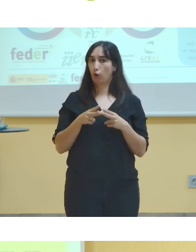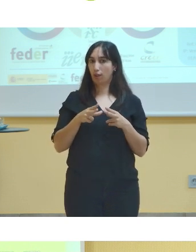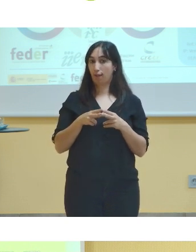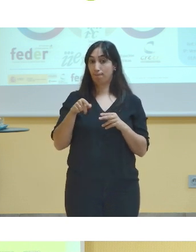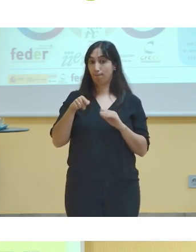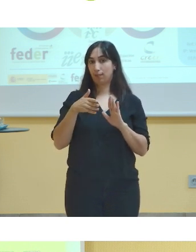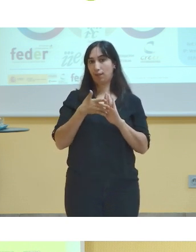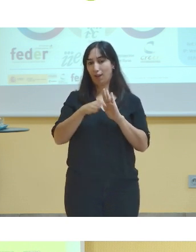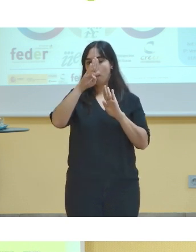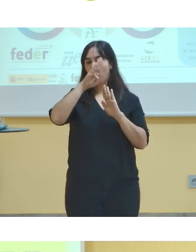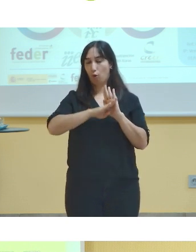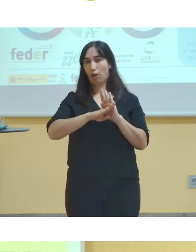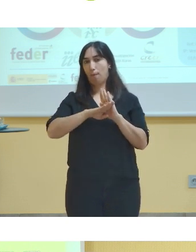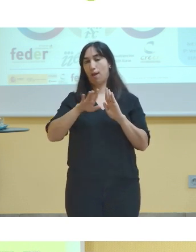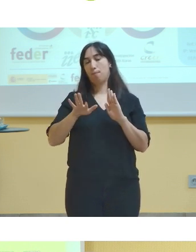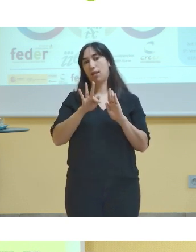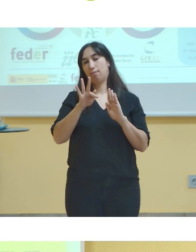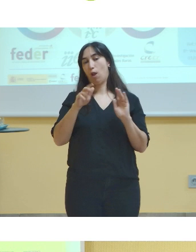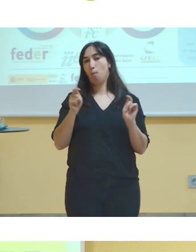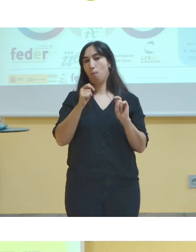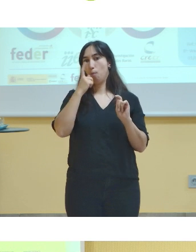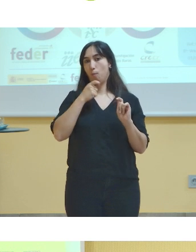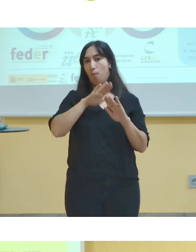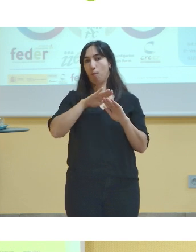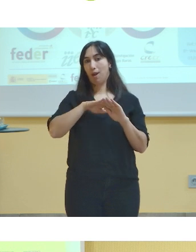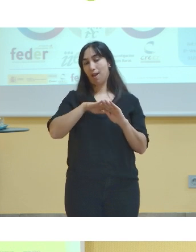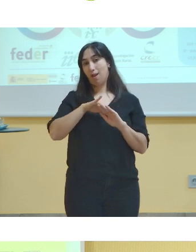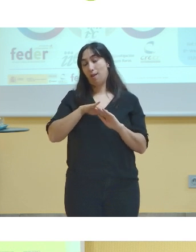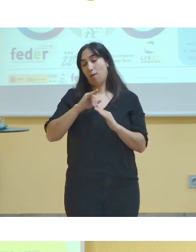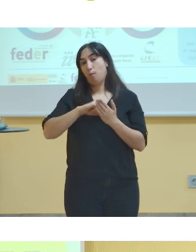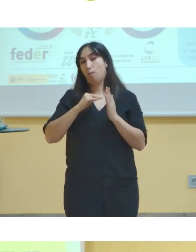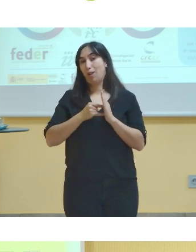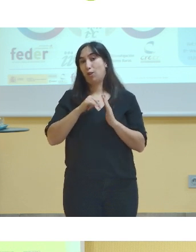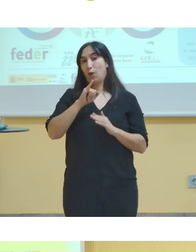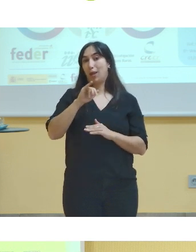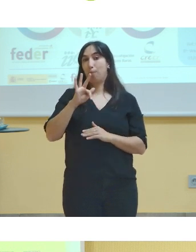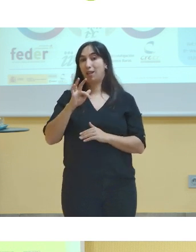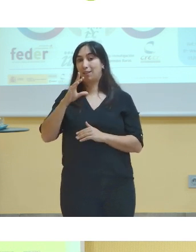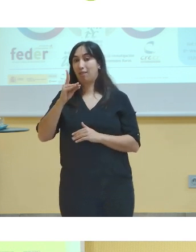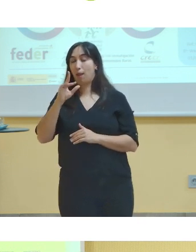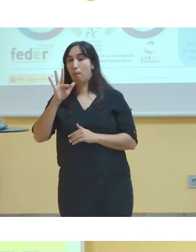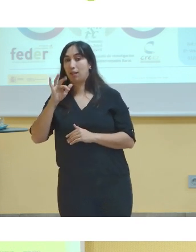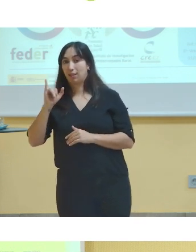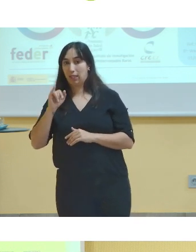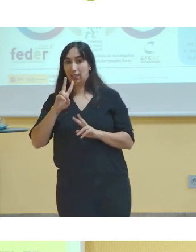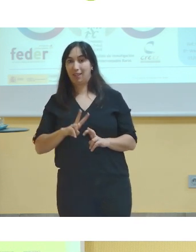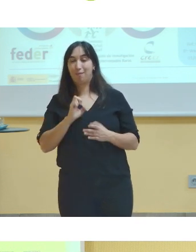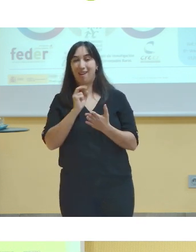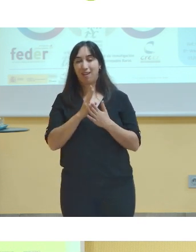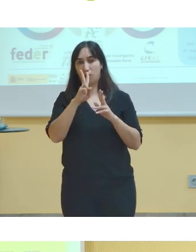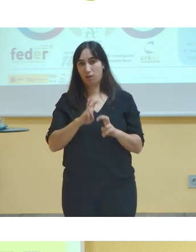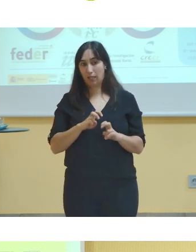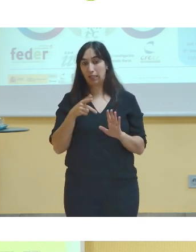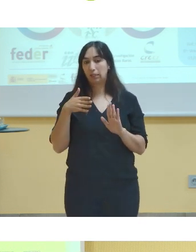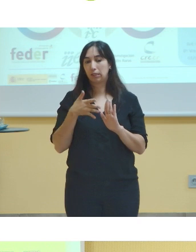eslogan del programa de I+D+I de retos de investigación. Y es un eslogan que no solamente ha